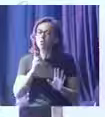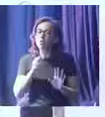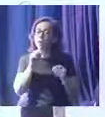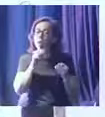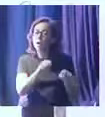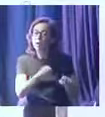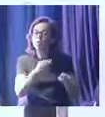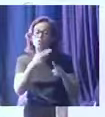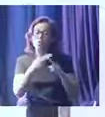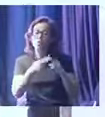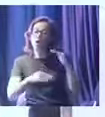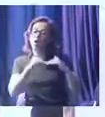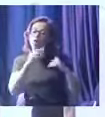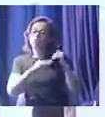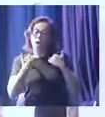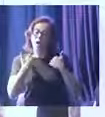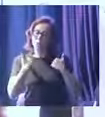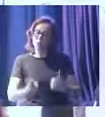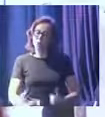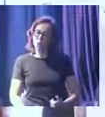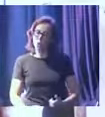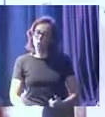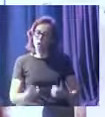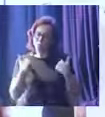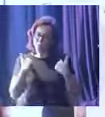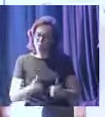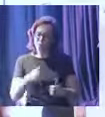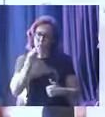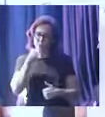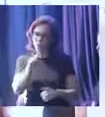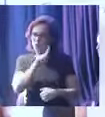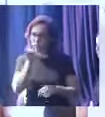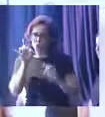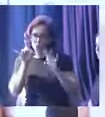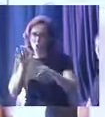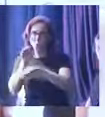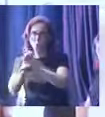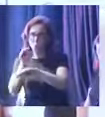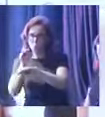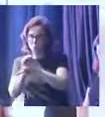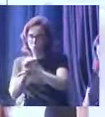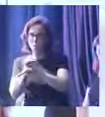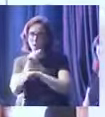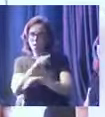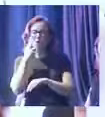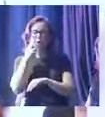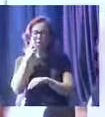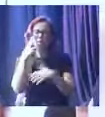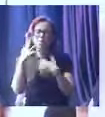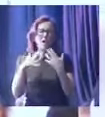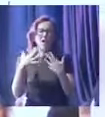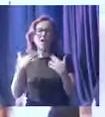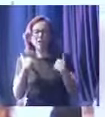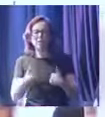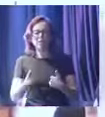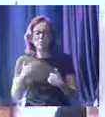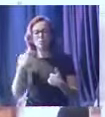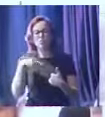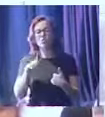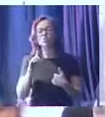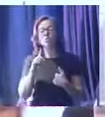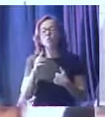es construir actitud Montevideo. No es solo cultura, es también un problema de actitud. Pero para